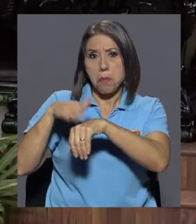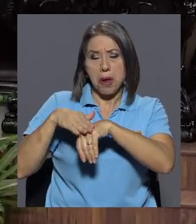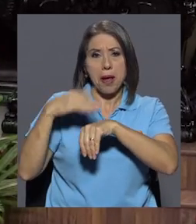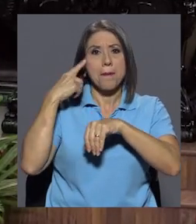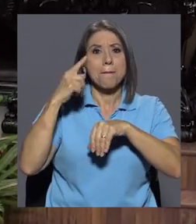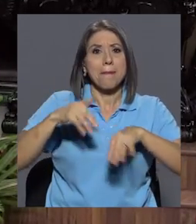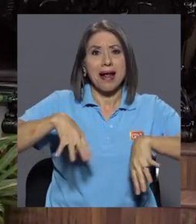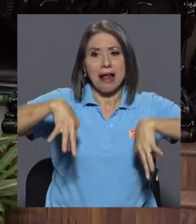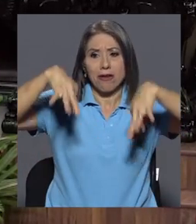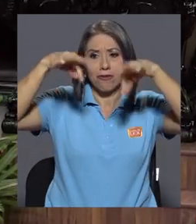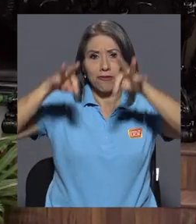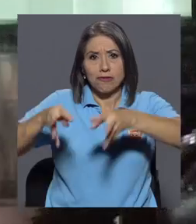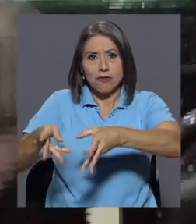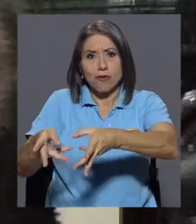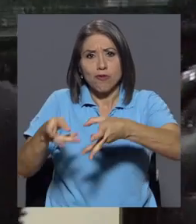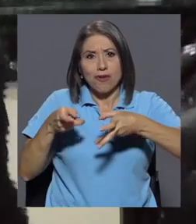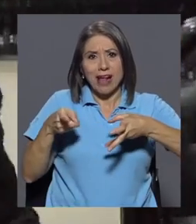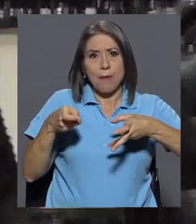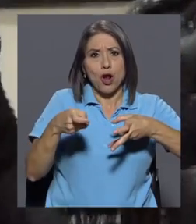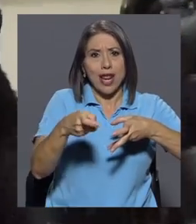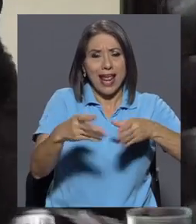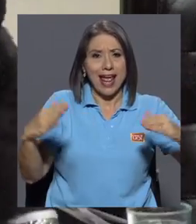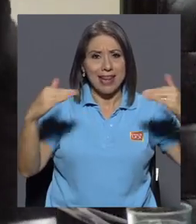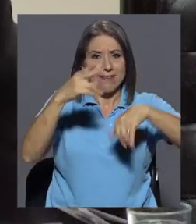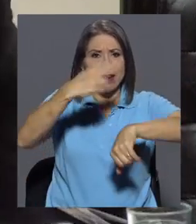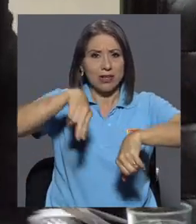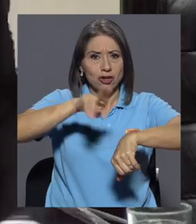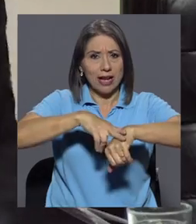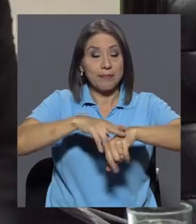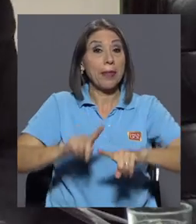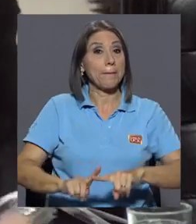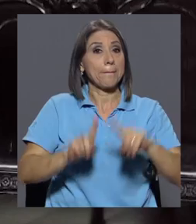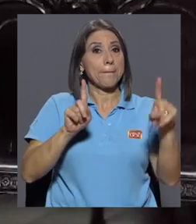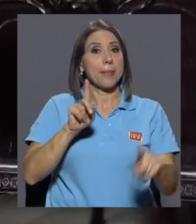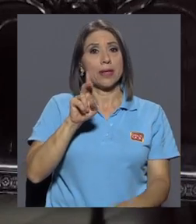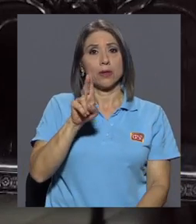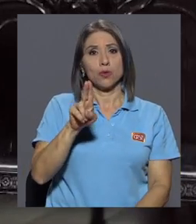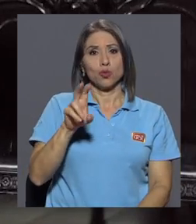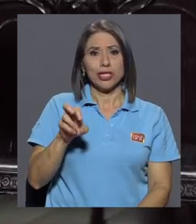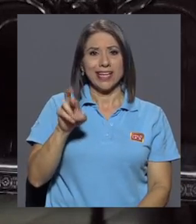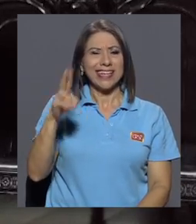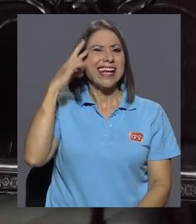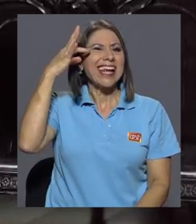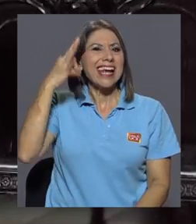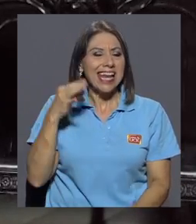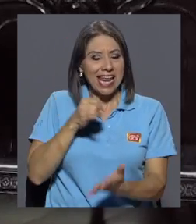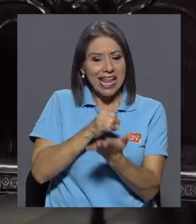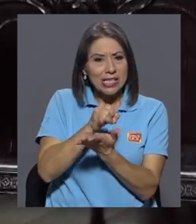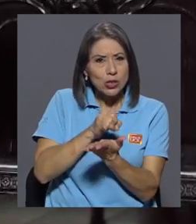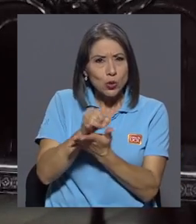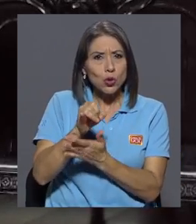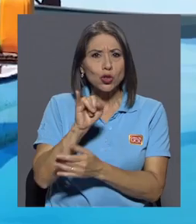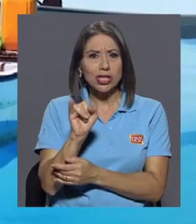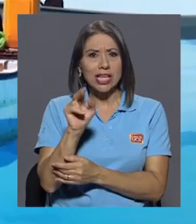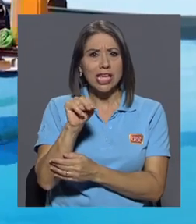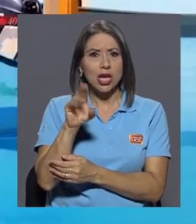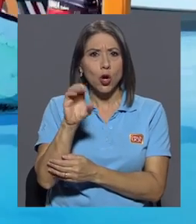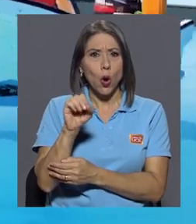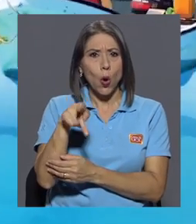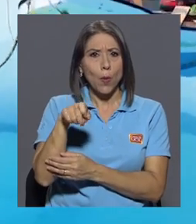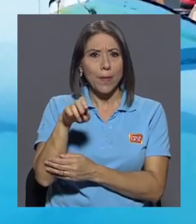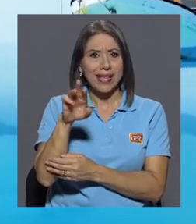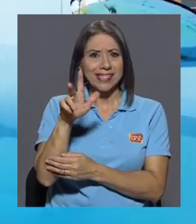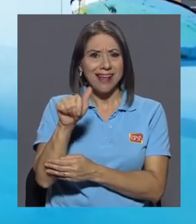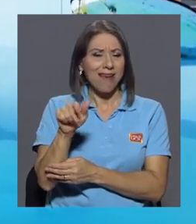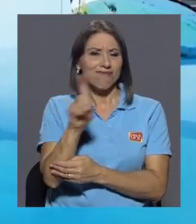de arrastre camaronera a nivel nacional. Sin embargo, la UCR cree que los estudios de Incopesca son insuficientes y este